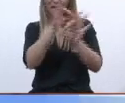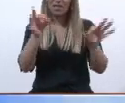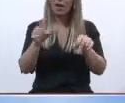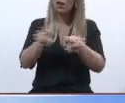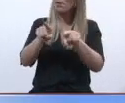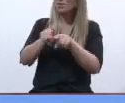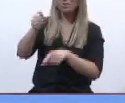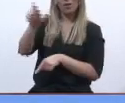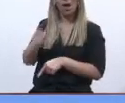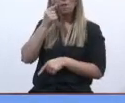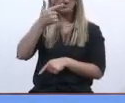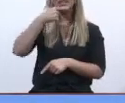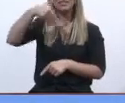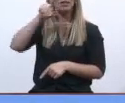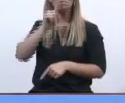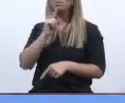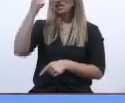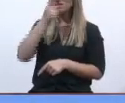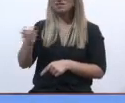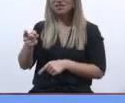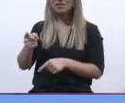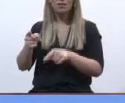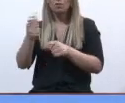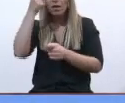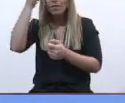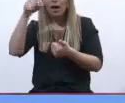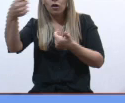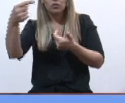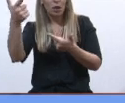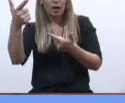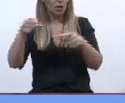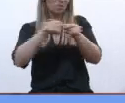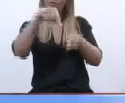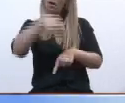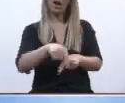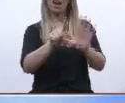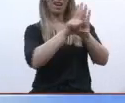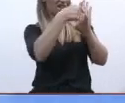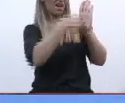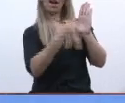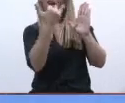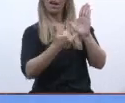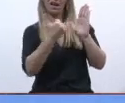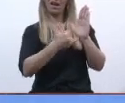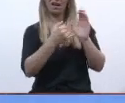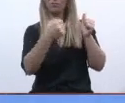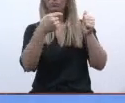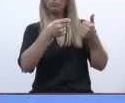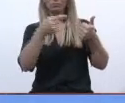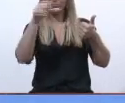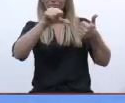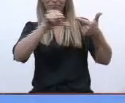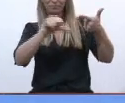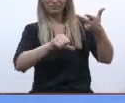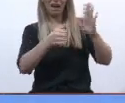hubo ninguna idea para mejorar esta ley, que tiene muchísimos problemas y que es extrema. Que es extrema como la